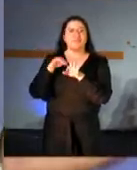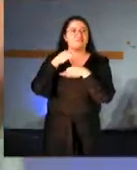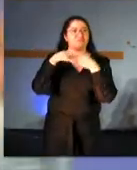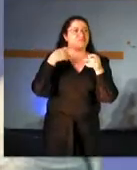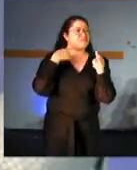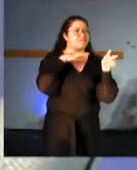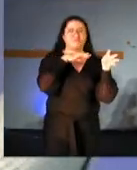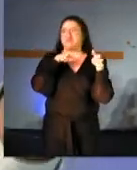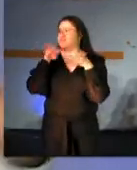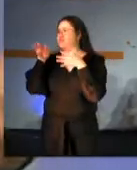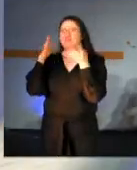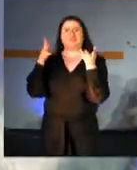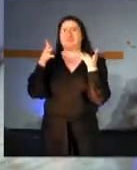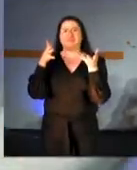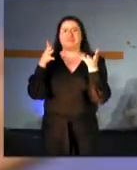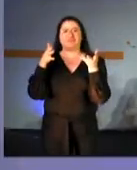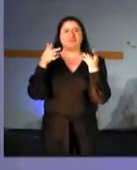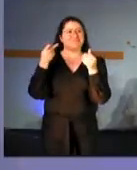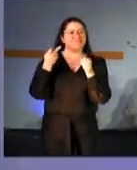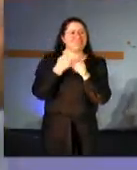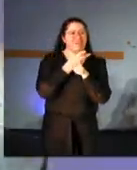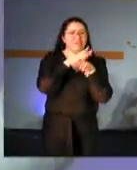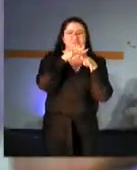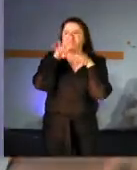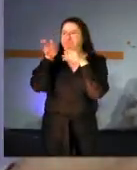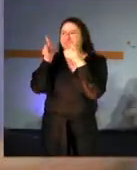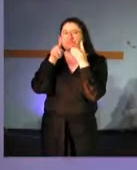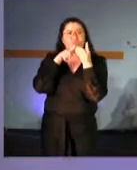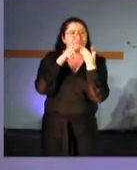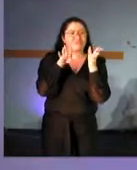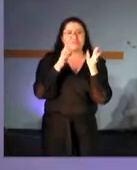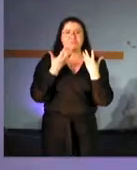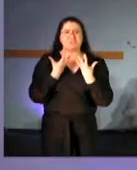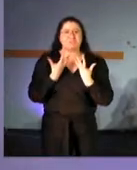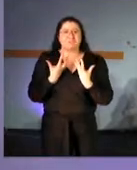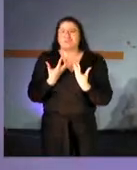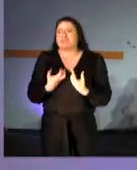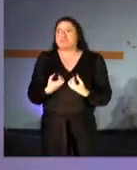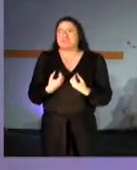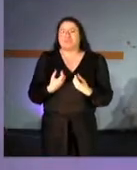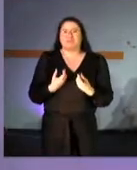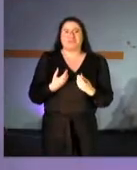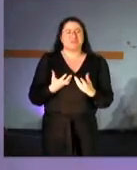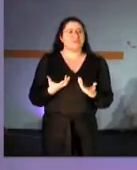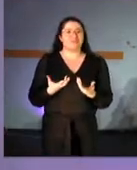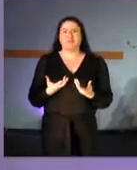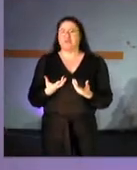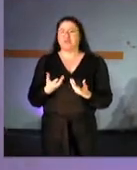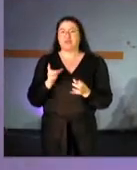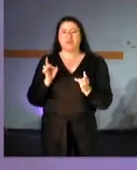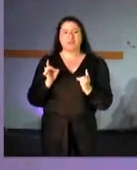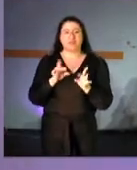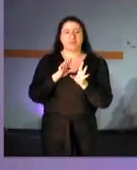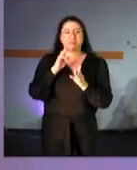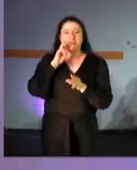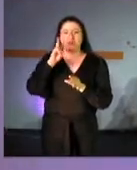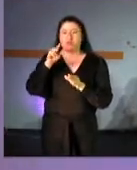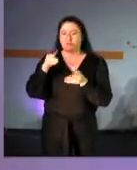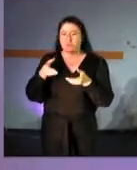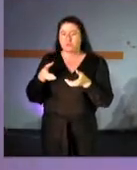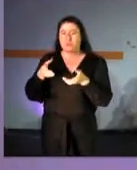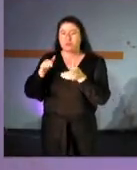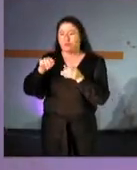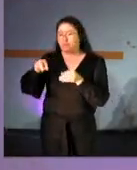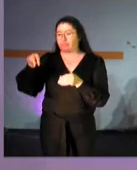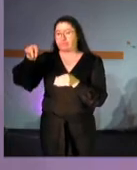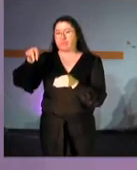nosotros inmediatamente volvemos a ver qué pasa, un tanto asustados. Y de repente en la acera,